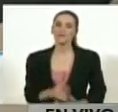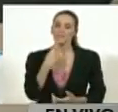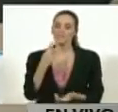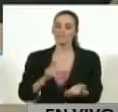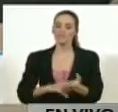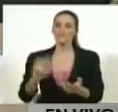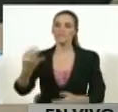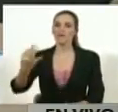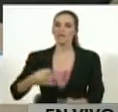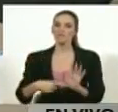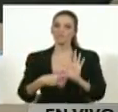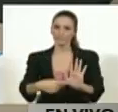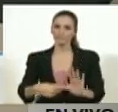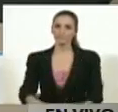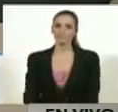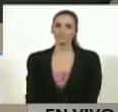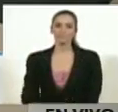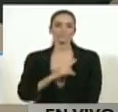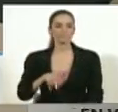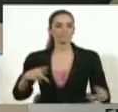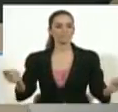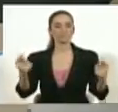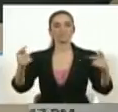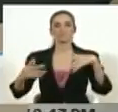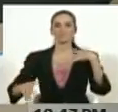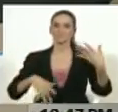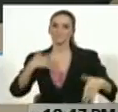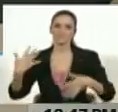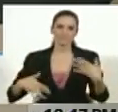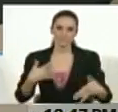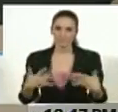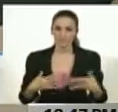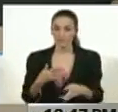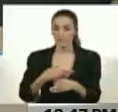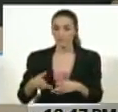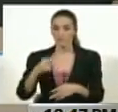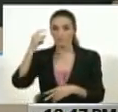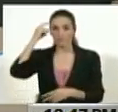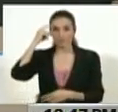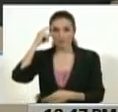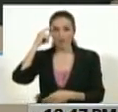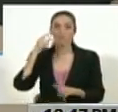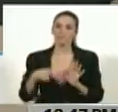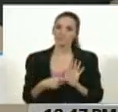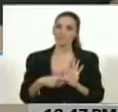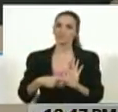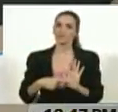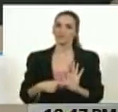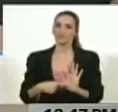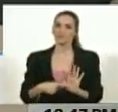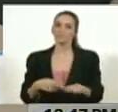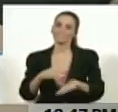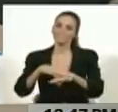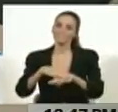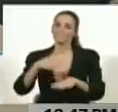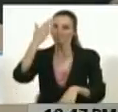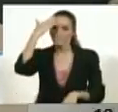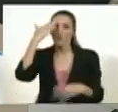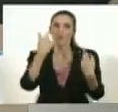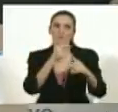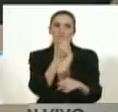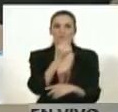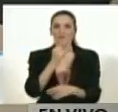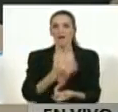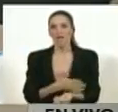verdad y vamos a promover acciones que en los próximos días daremos a conocer Disculpen que sé que otros periodistas